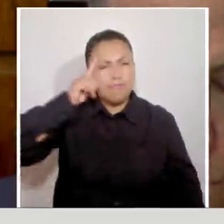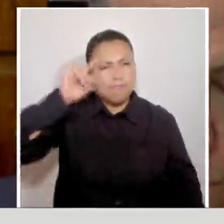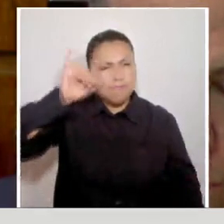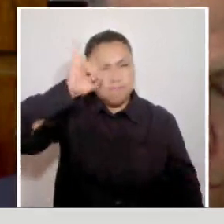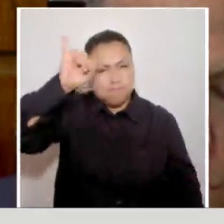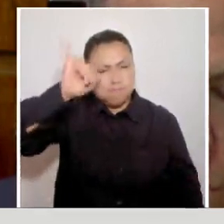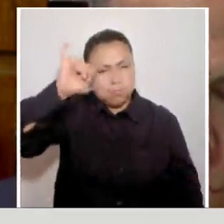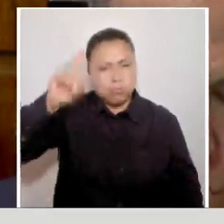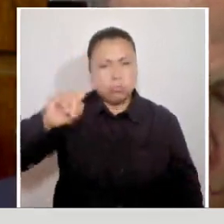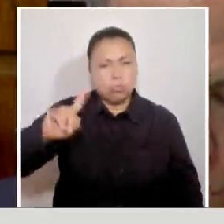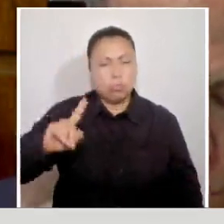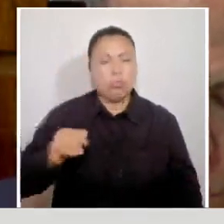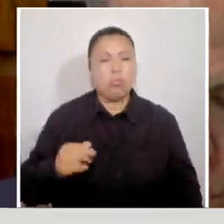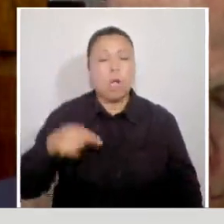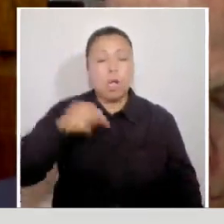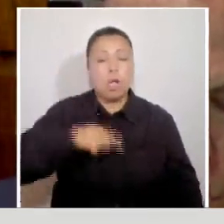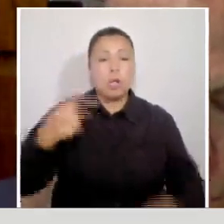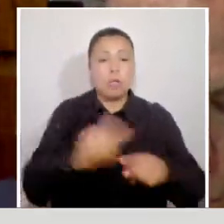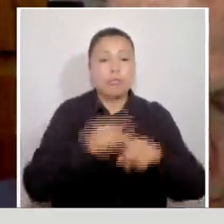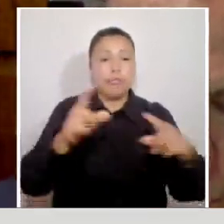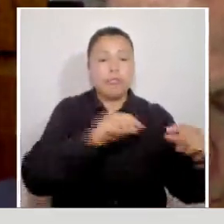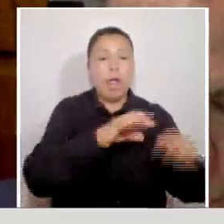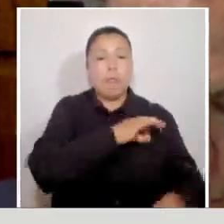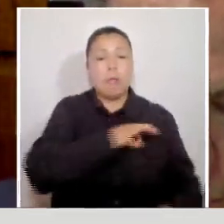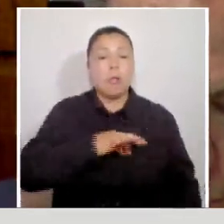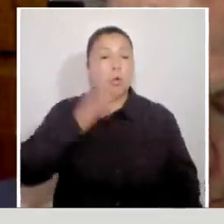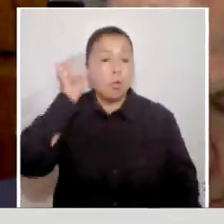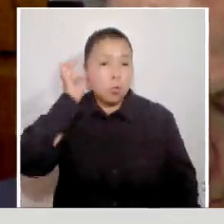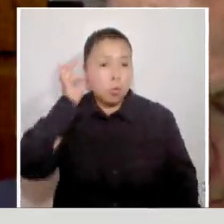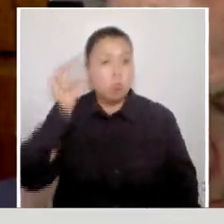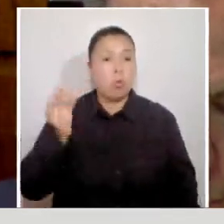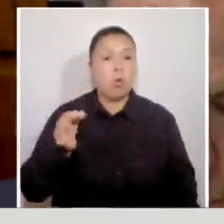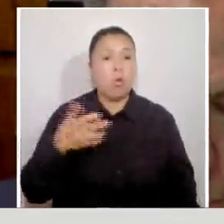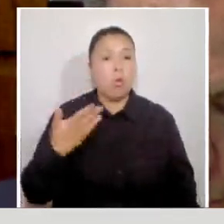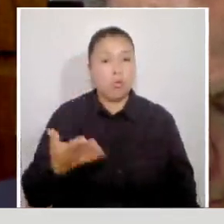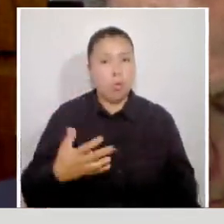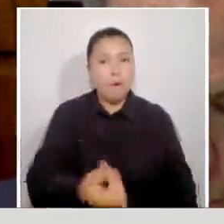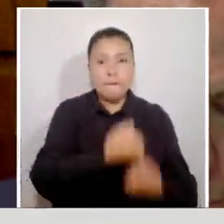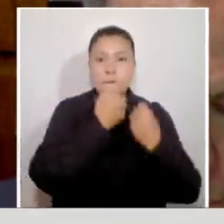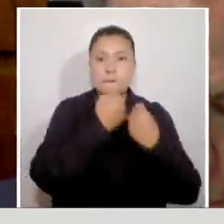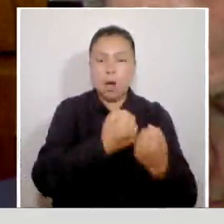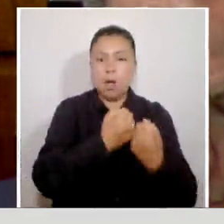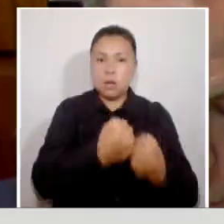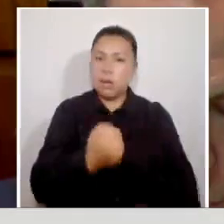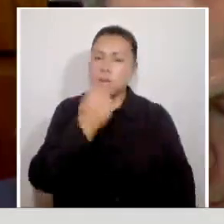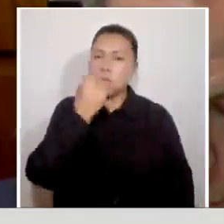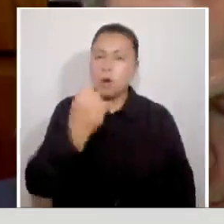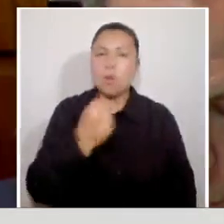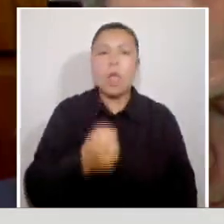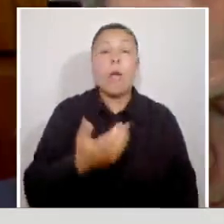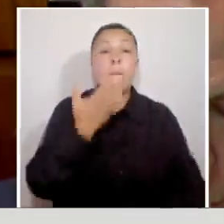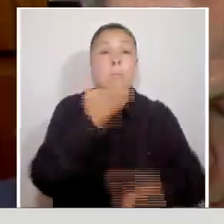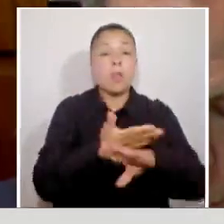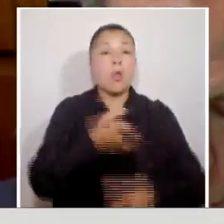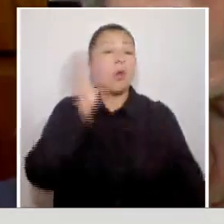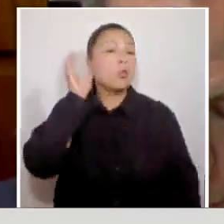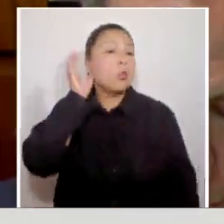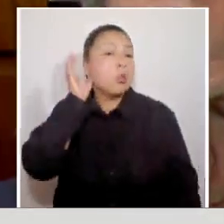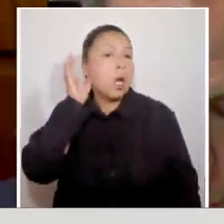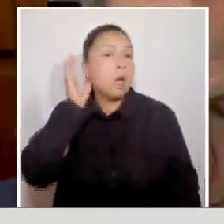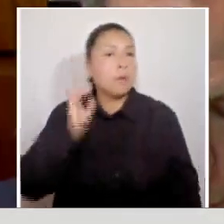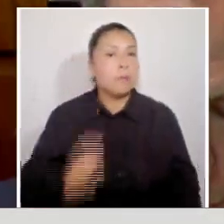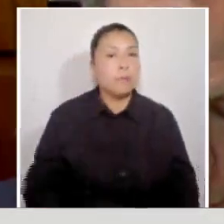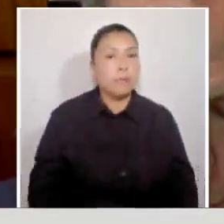desideologización el Ministerio de la mujer Tuvo una acción poderosa pidió ser escuchado